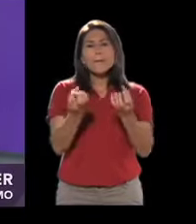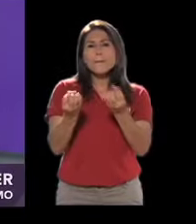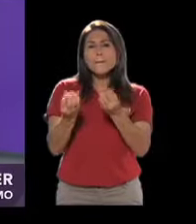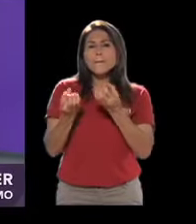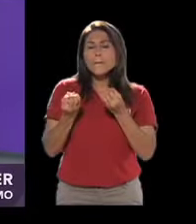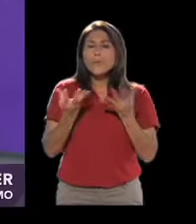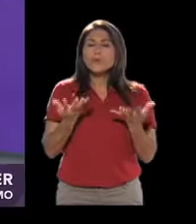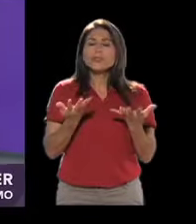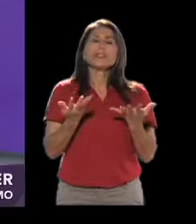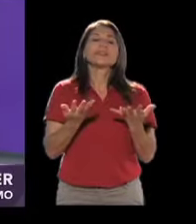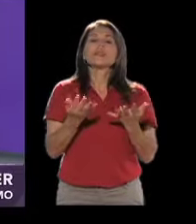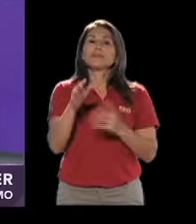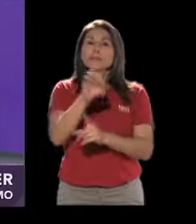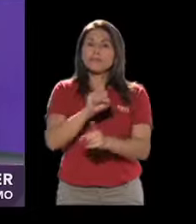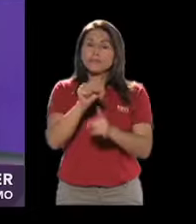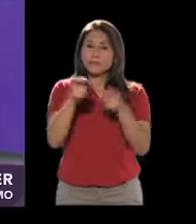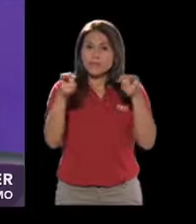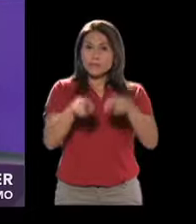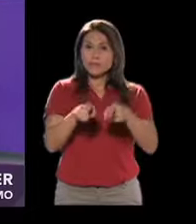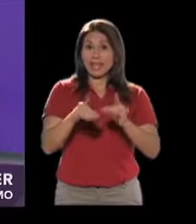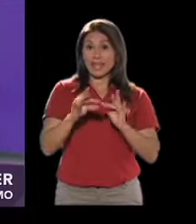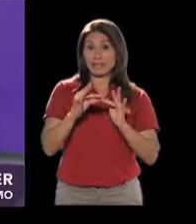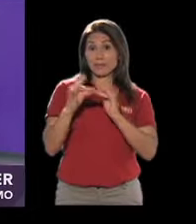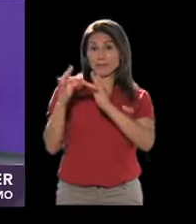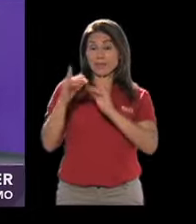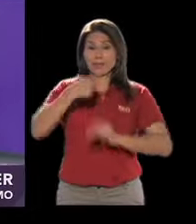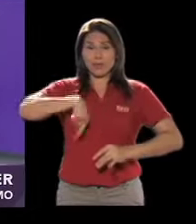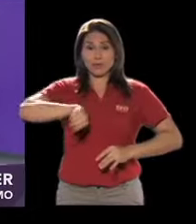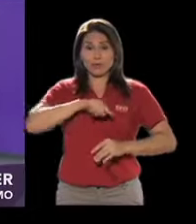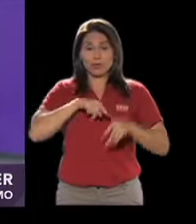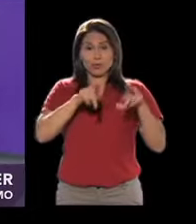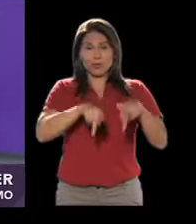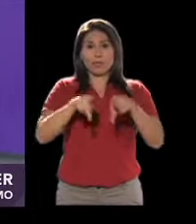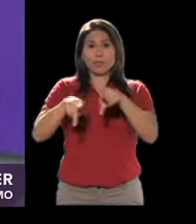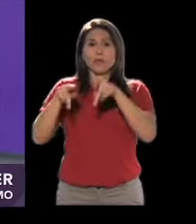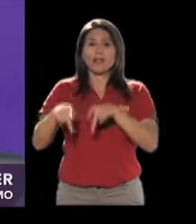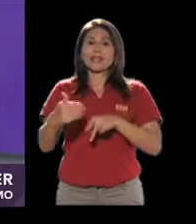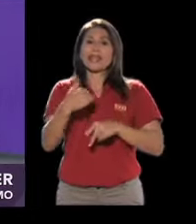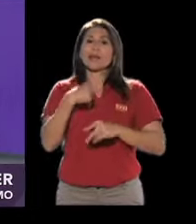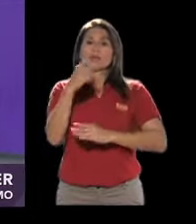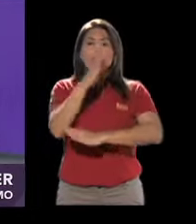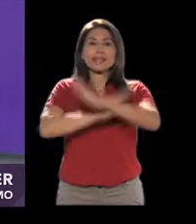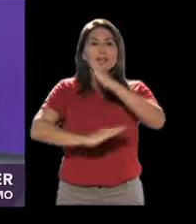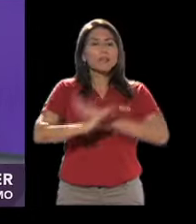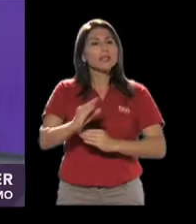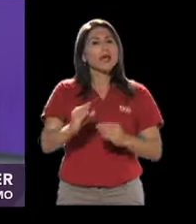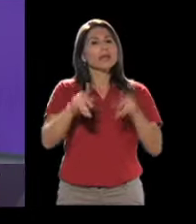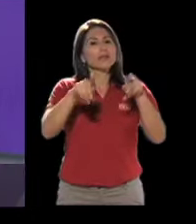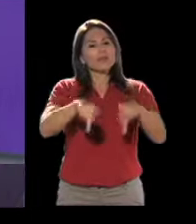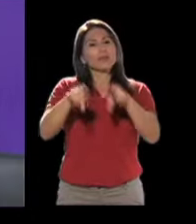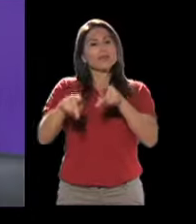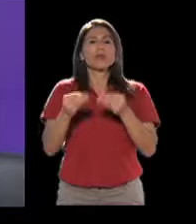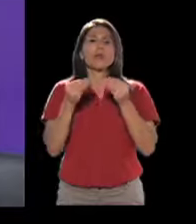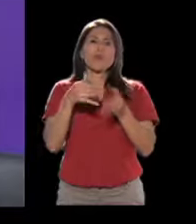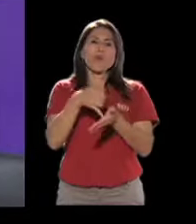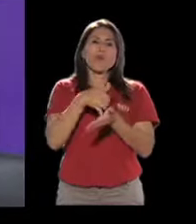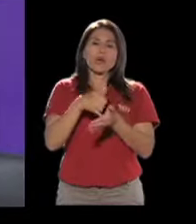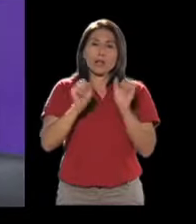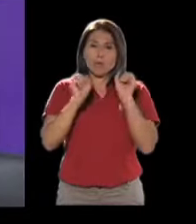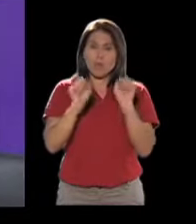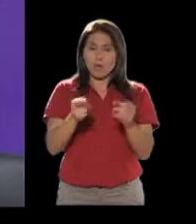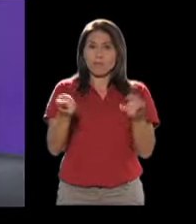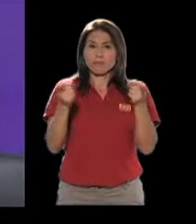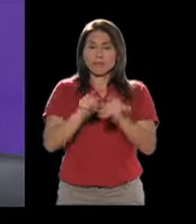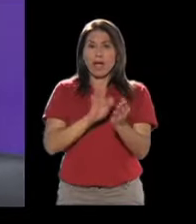especially those of nosotros, us with especialmente disabilities, nosotros are los que very tenemos una vulnerable to discapacidad, abuse somos and muy assault. vulnerables al abuso y al So asalto.